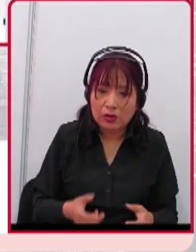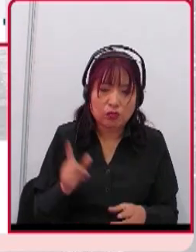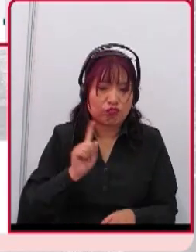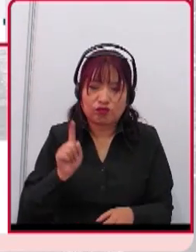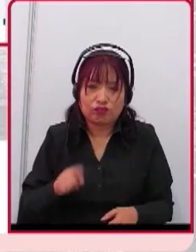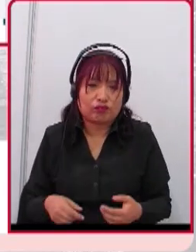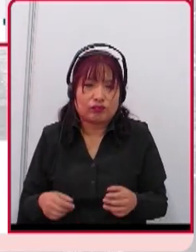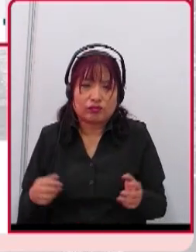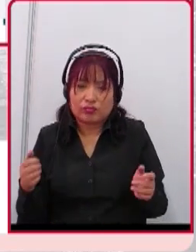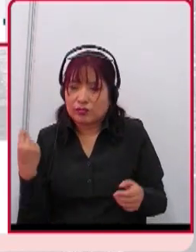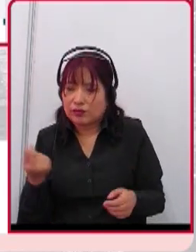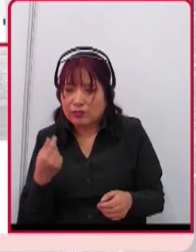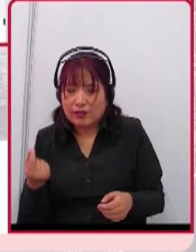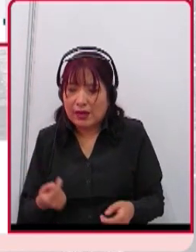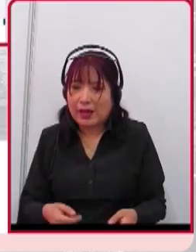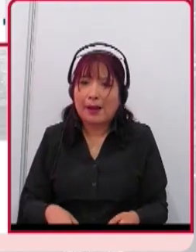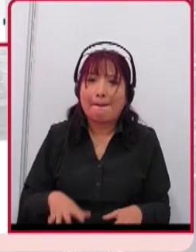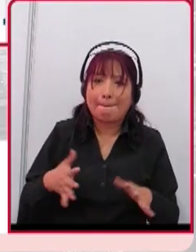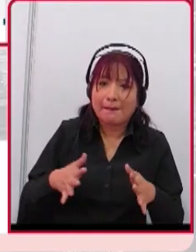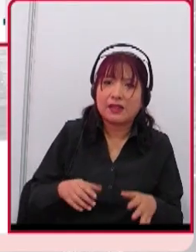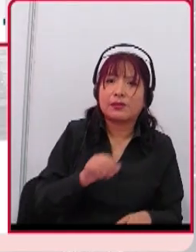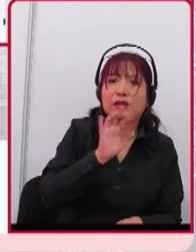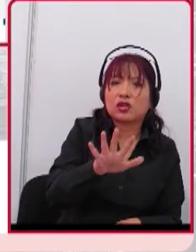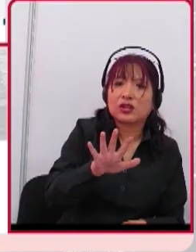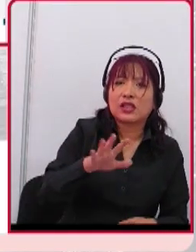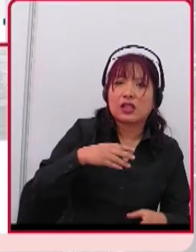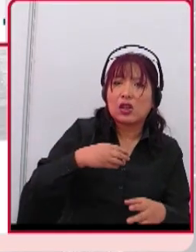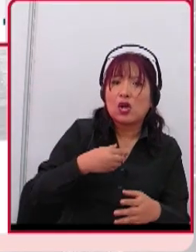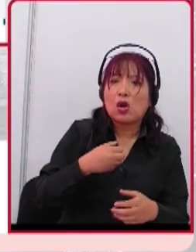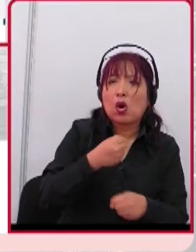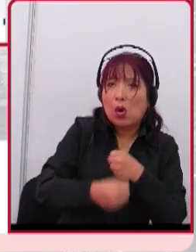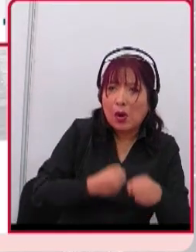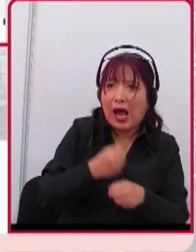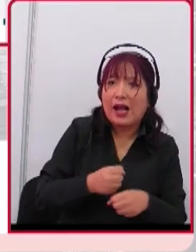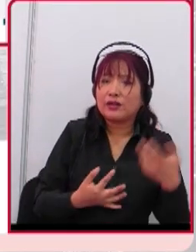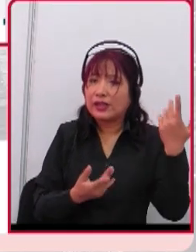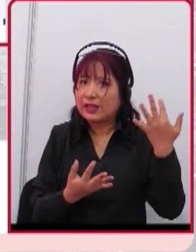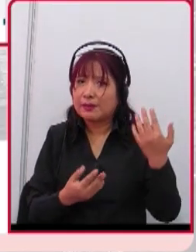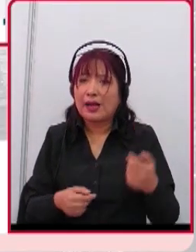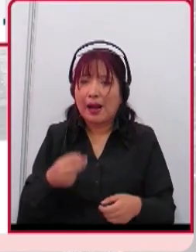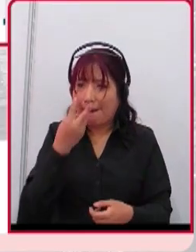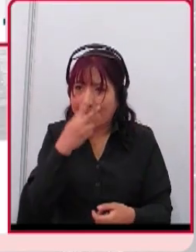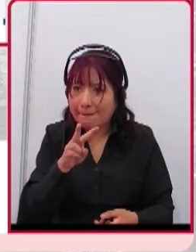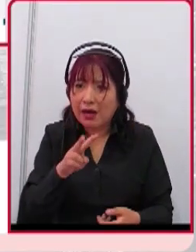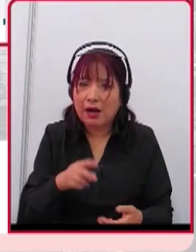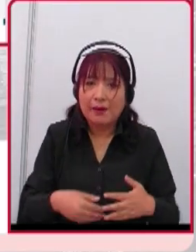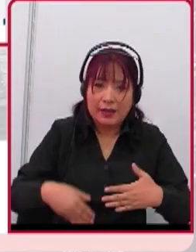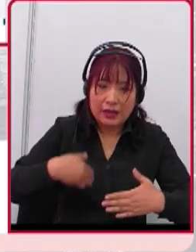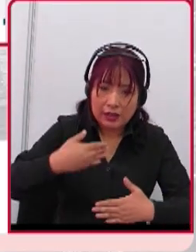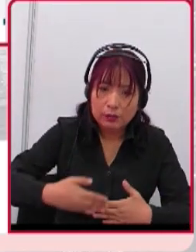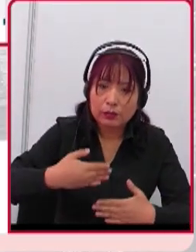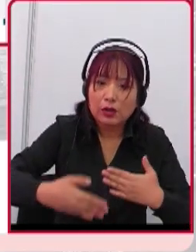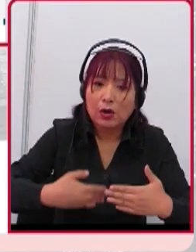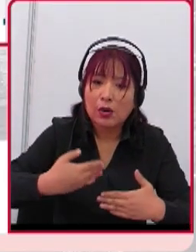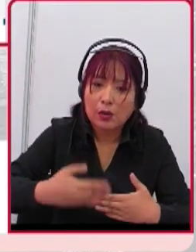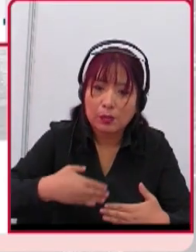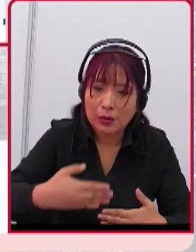inmediato, sino que como mínimo deben pasar 5 años para poder visibilizar un poco lo que viene a ser el cierre de